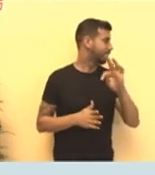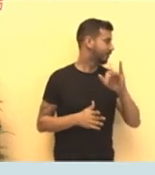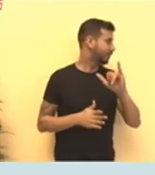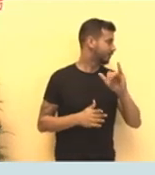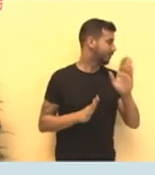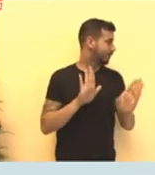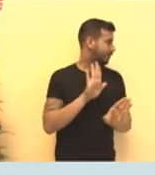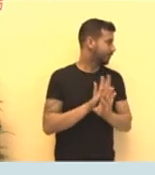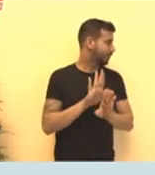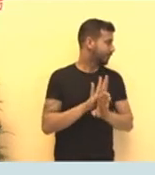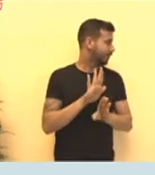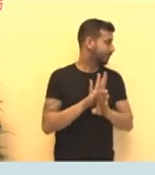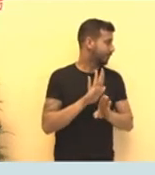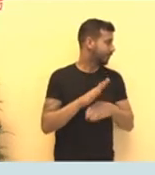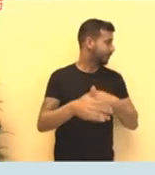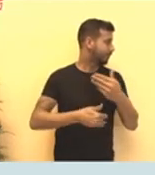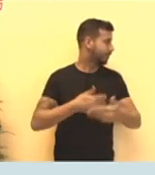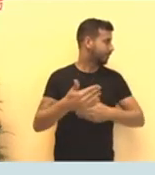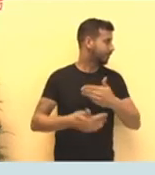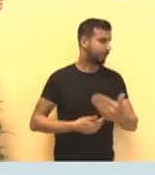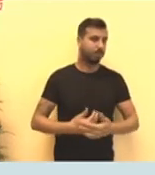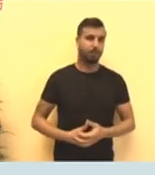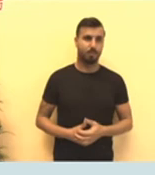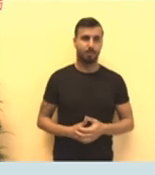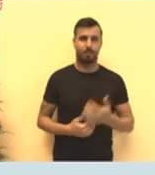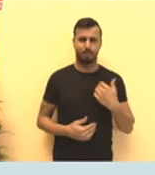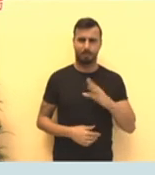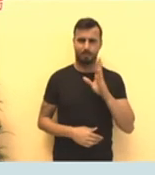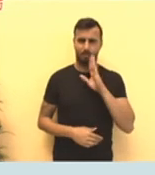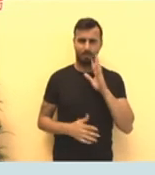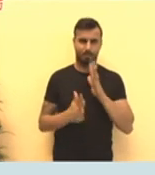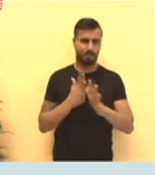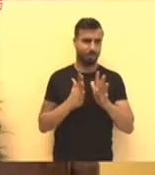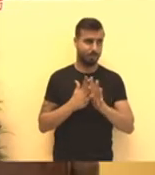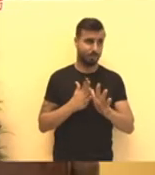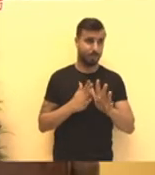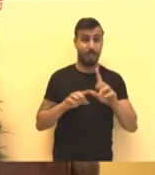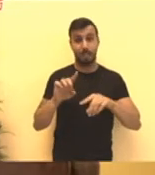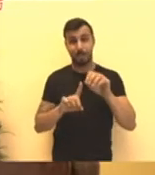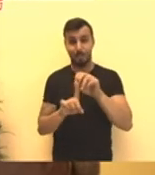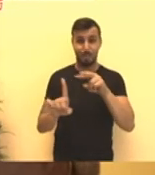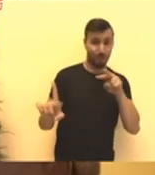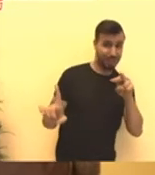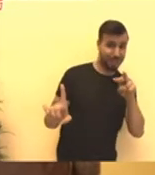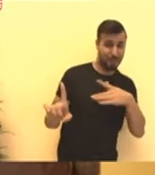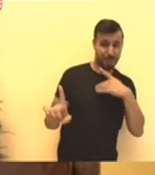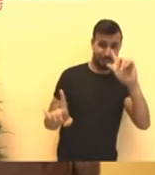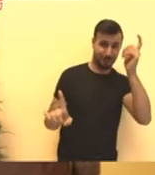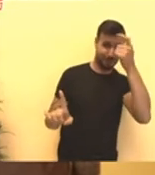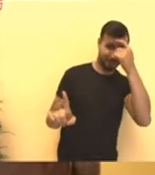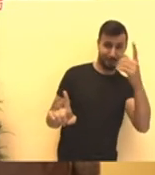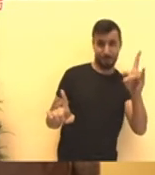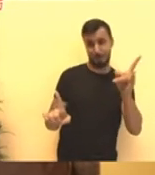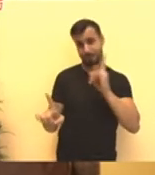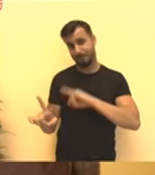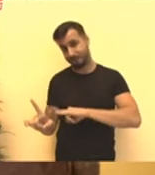Según como mires, pon eso otra vez. Eso ya lo hablábamos antes, ¿no? Según como mires, tendrás un concepto, depende